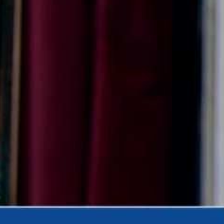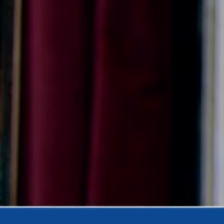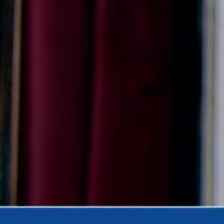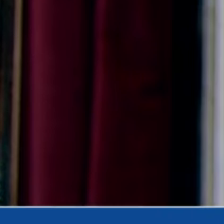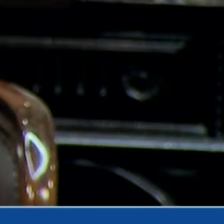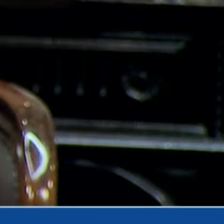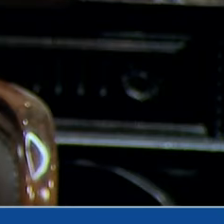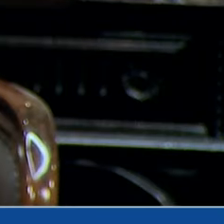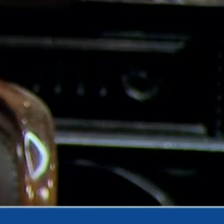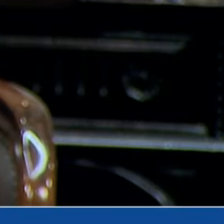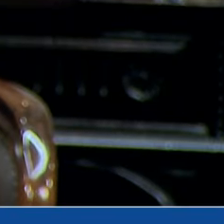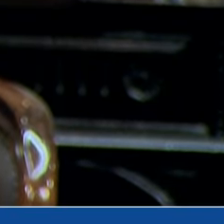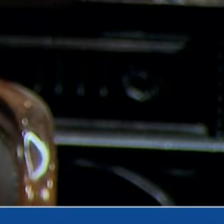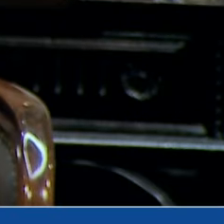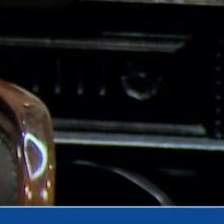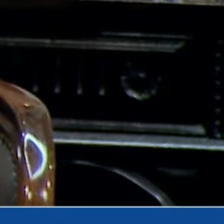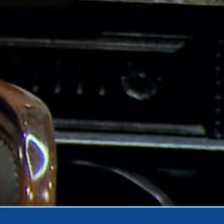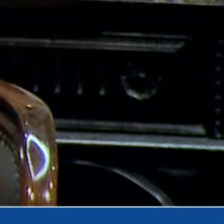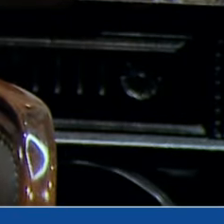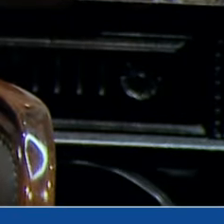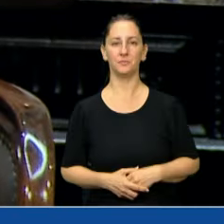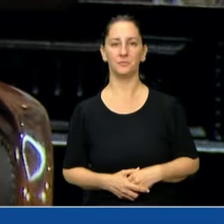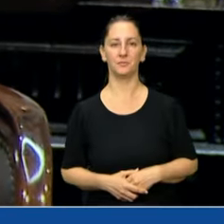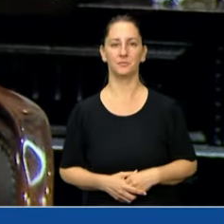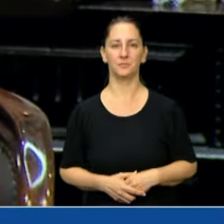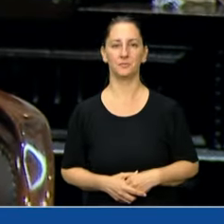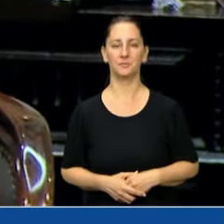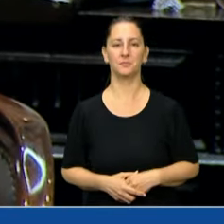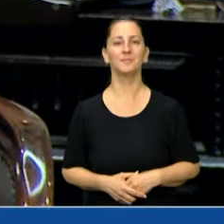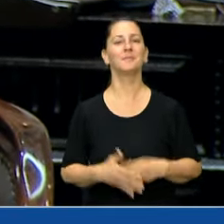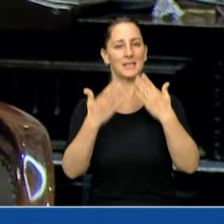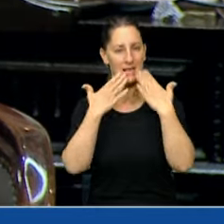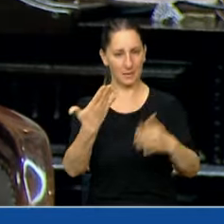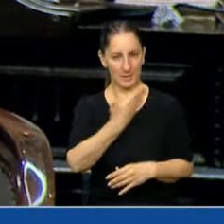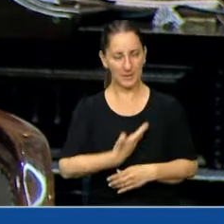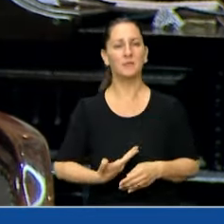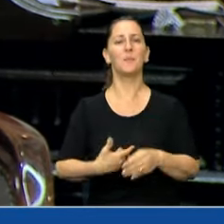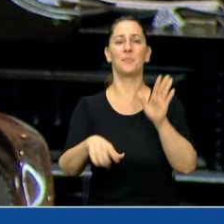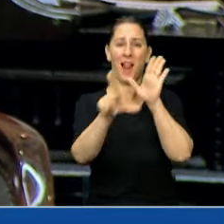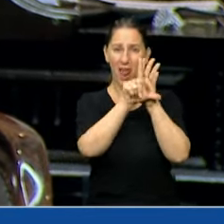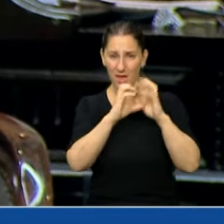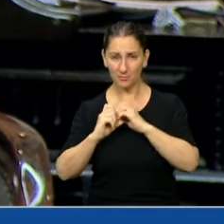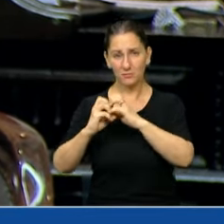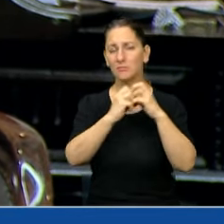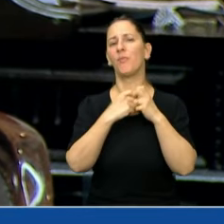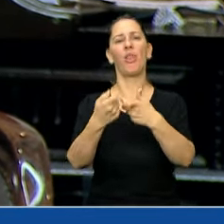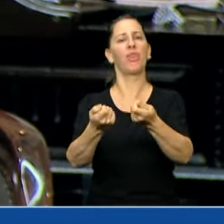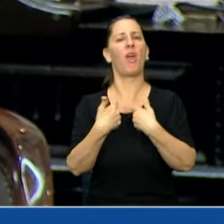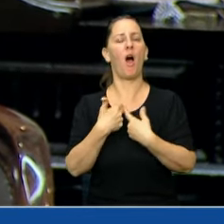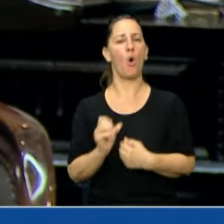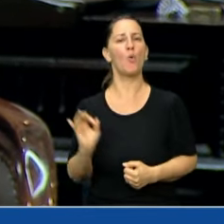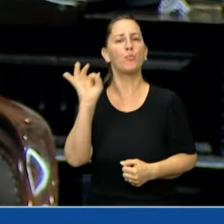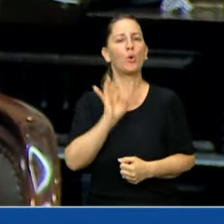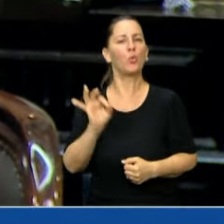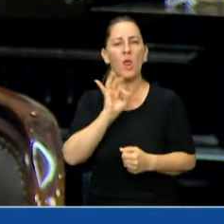servi Gracias señor presidente el tratamiento de esta ley nos brinda una valiosa oportunidad para